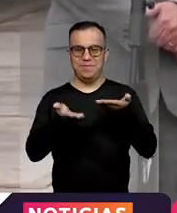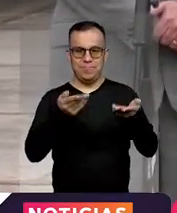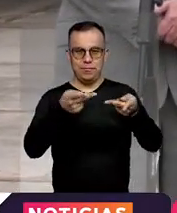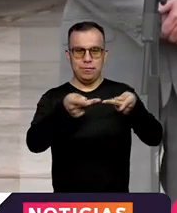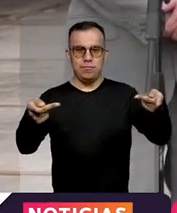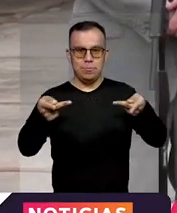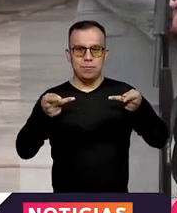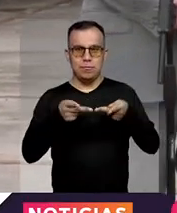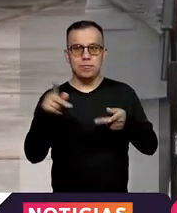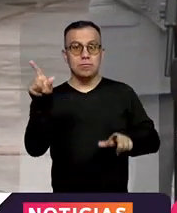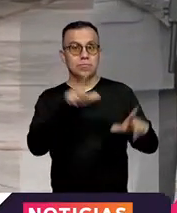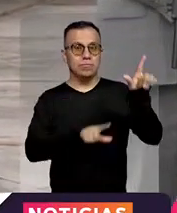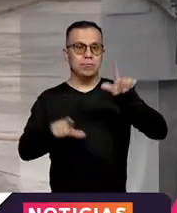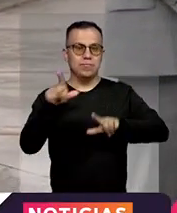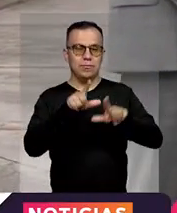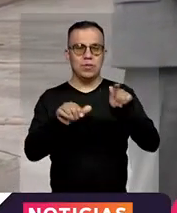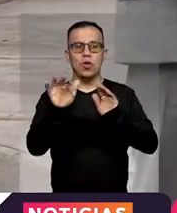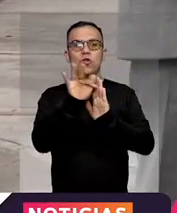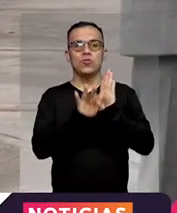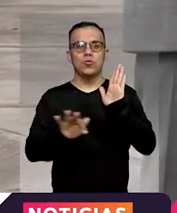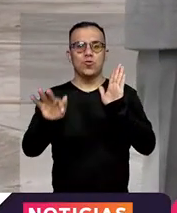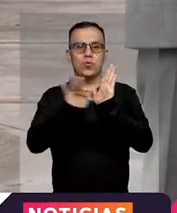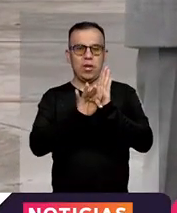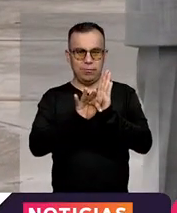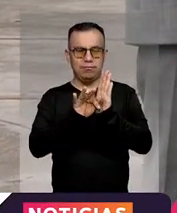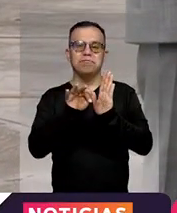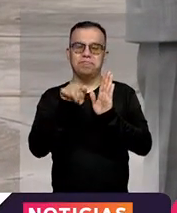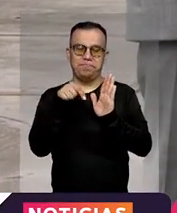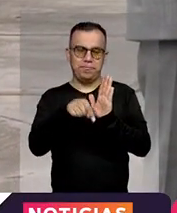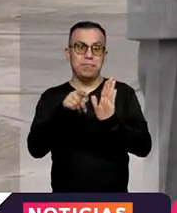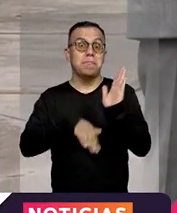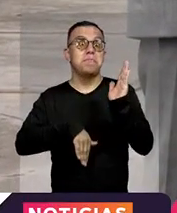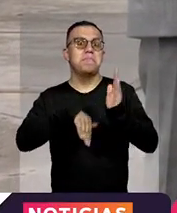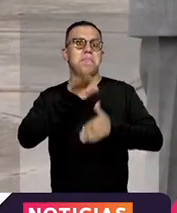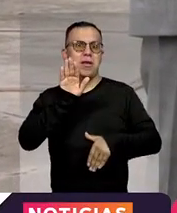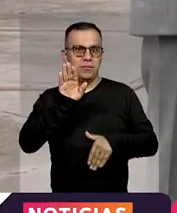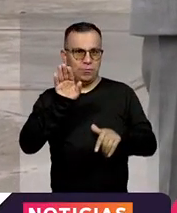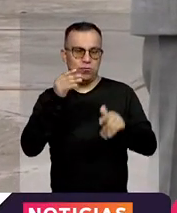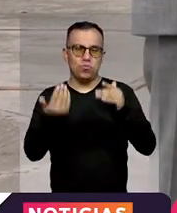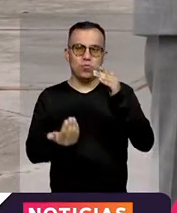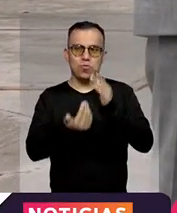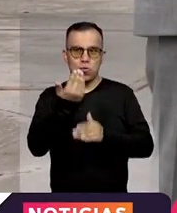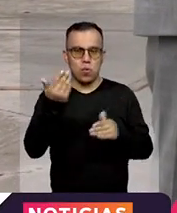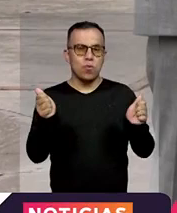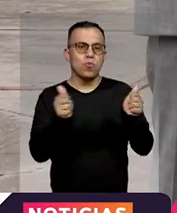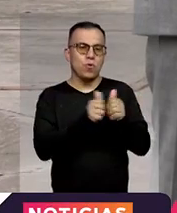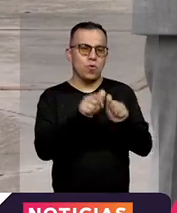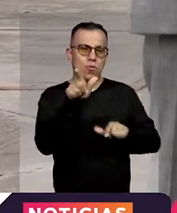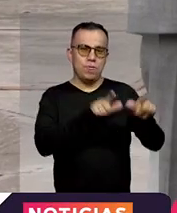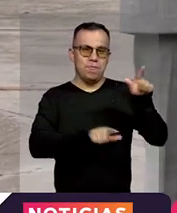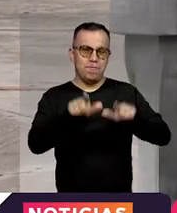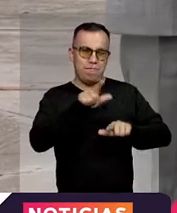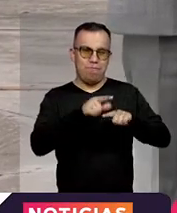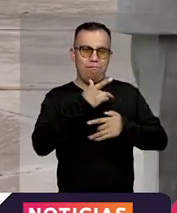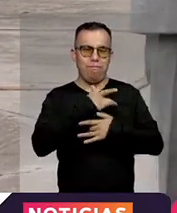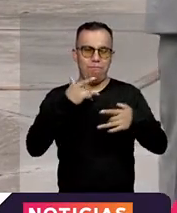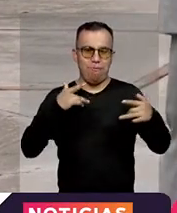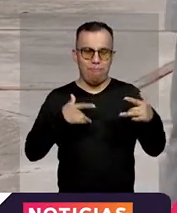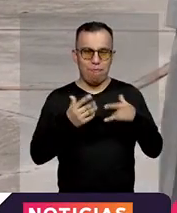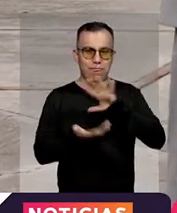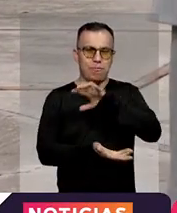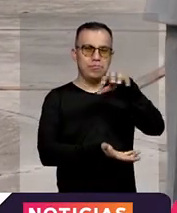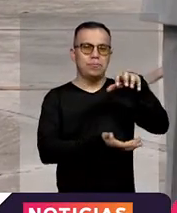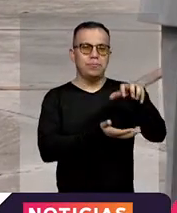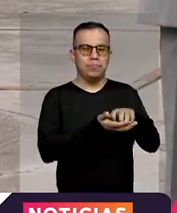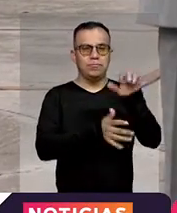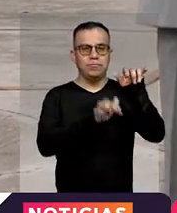servicio de laboratorio del Tunal, que queda siendo el más moderno de Bogotá, junto con nuestro laboratorio de salud pública en la sede central de